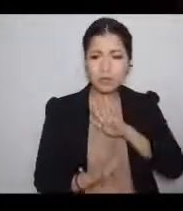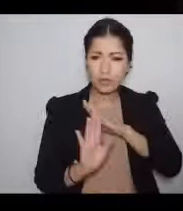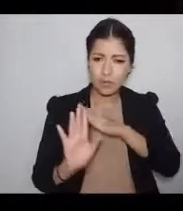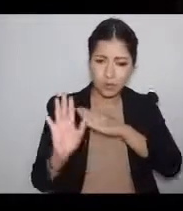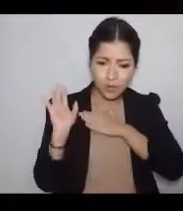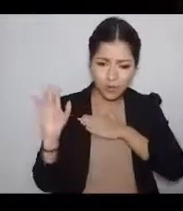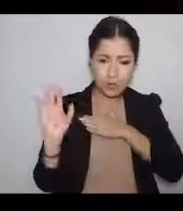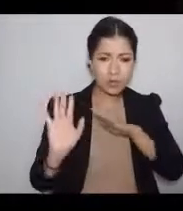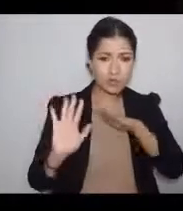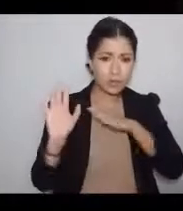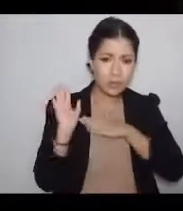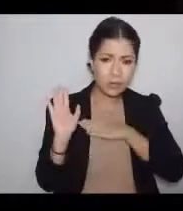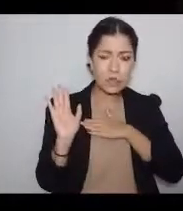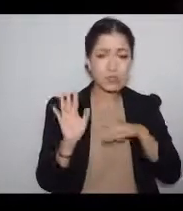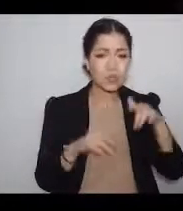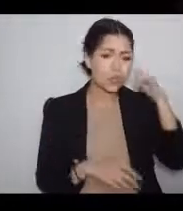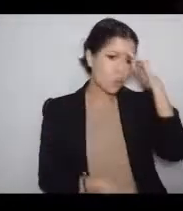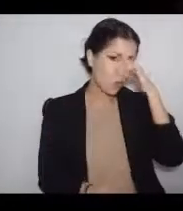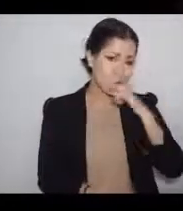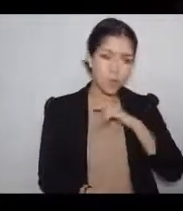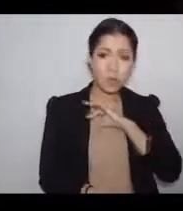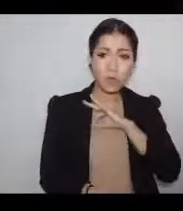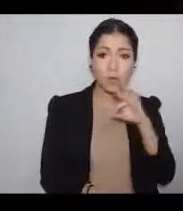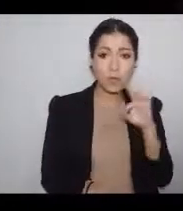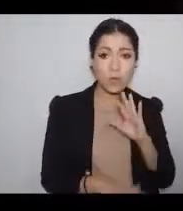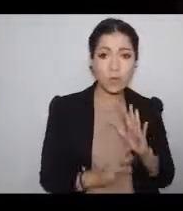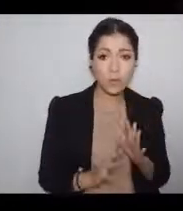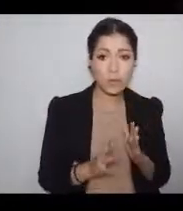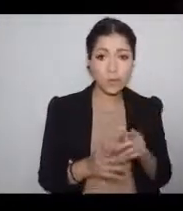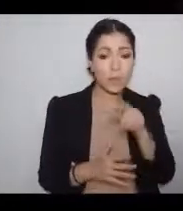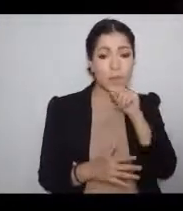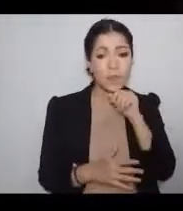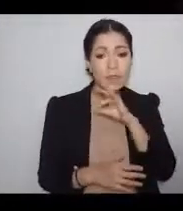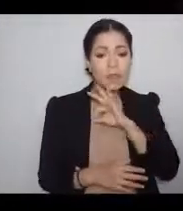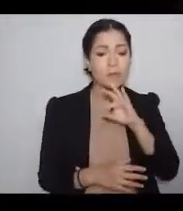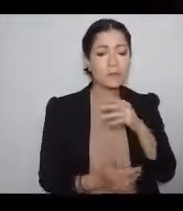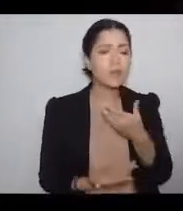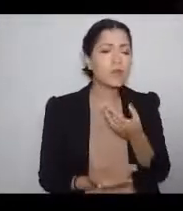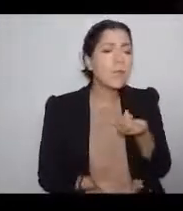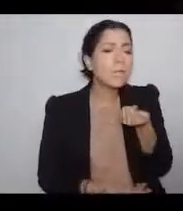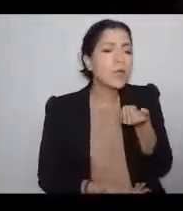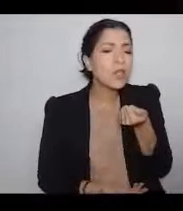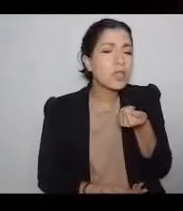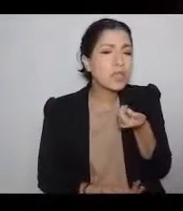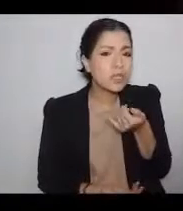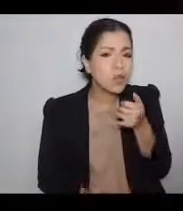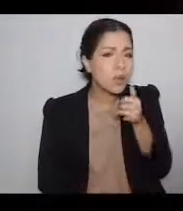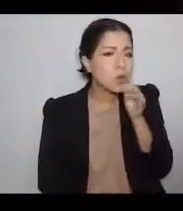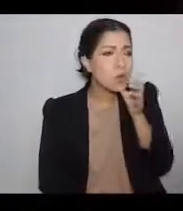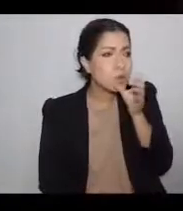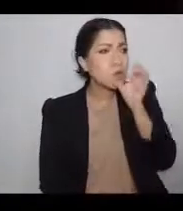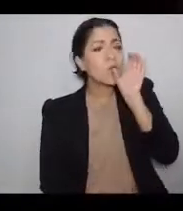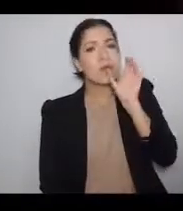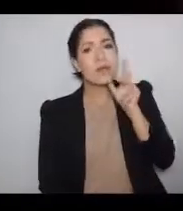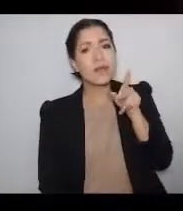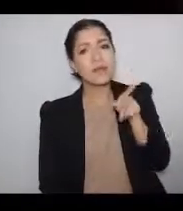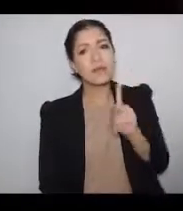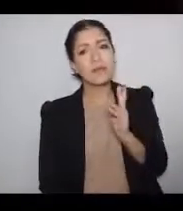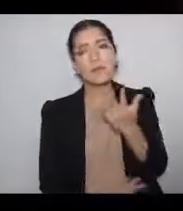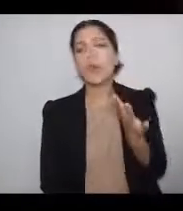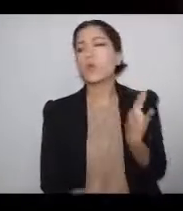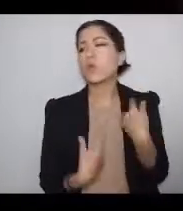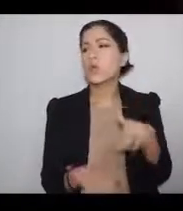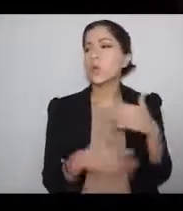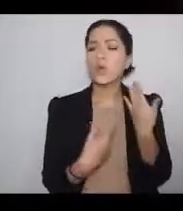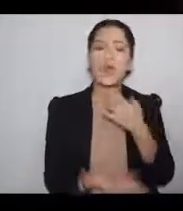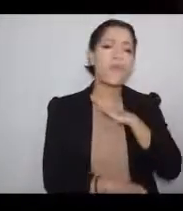Me propongo pasar cada noche, conseguir un suave estado de ebriedad. Pero el placer